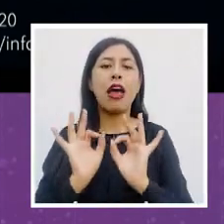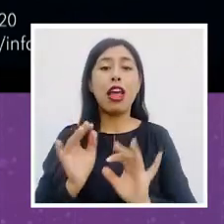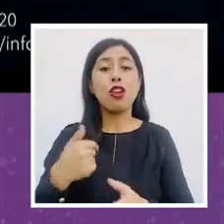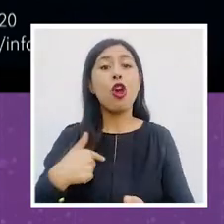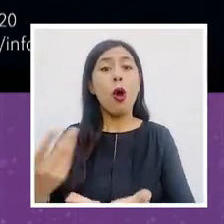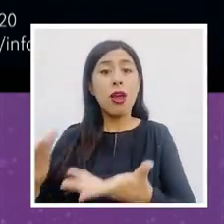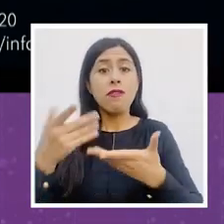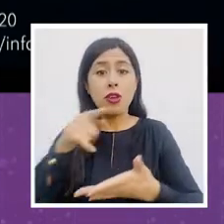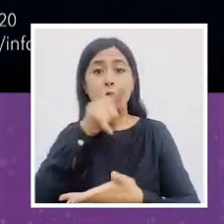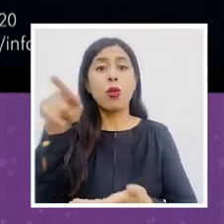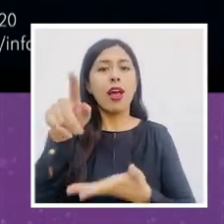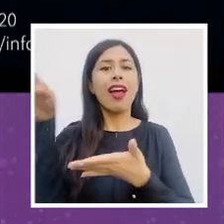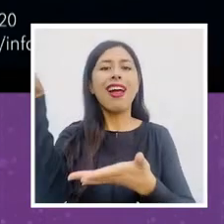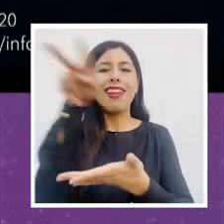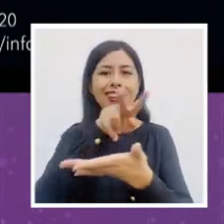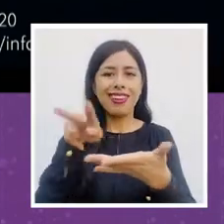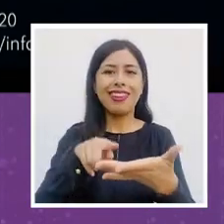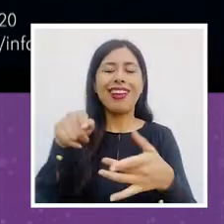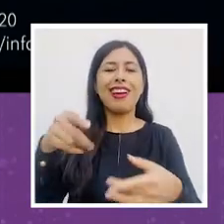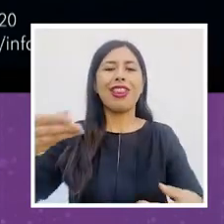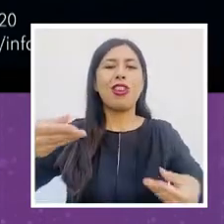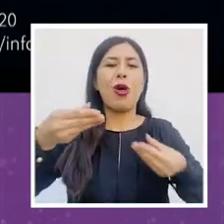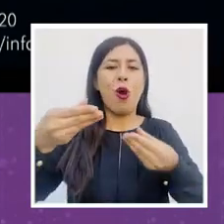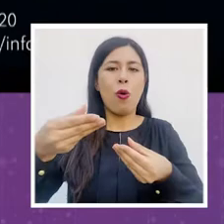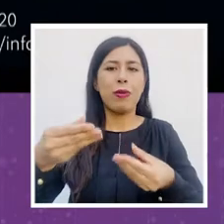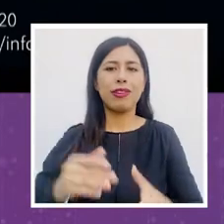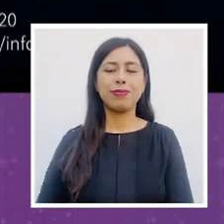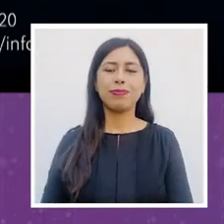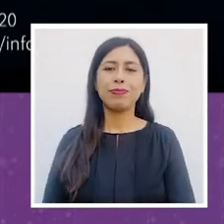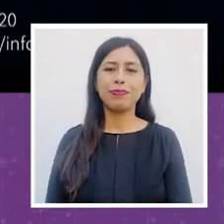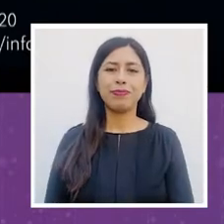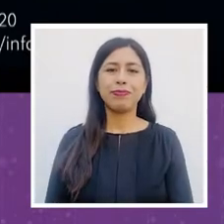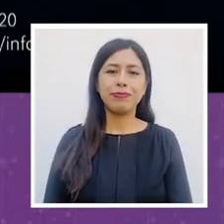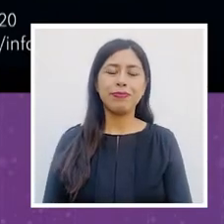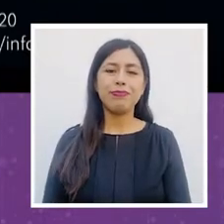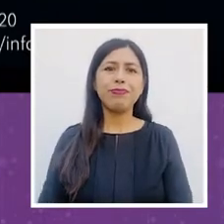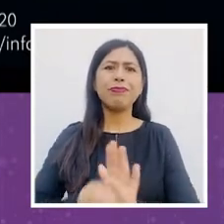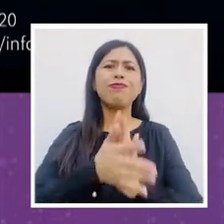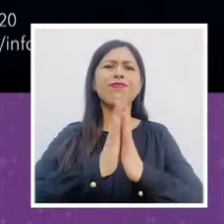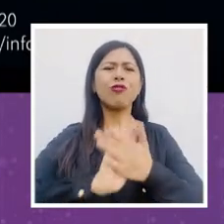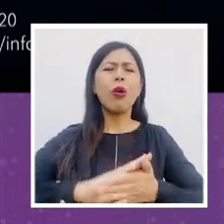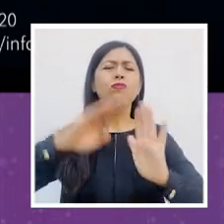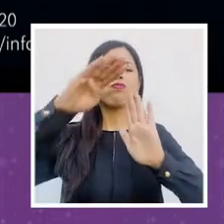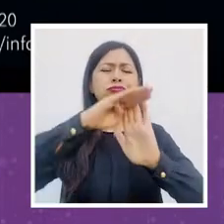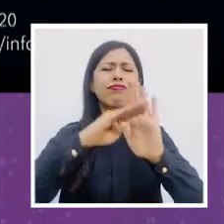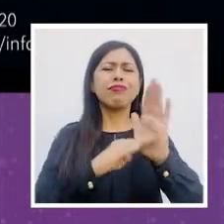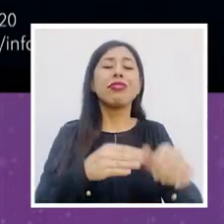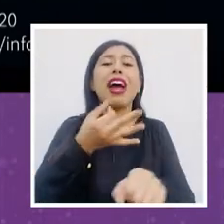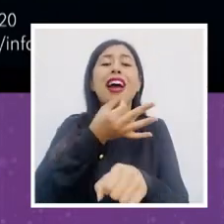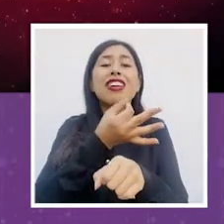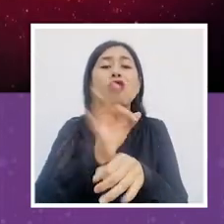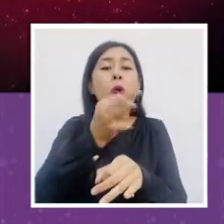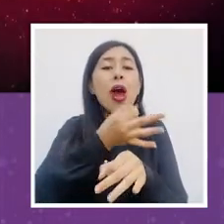lean este documento, con todas las recomendaciones del caso.